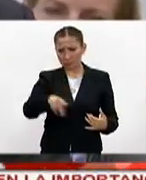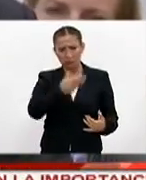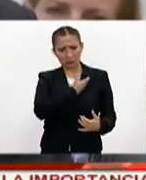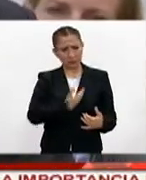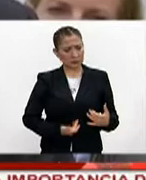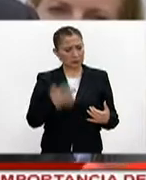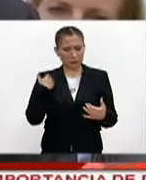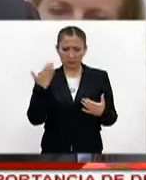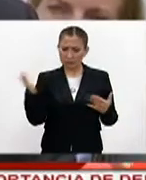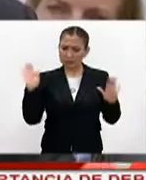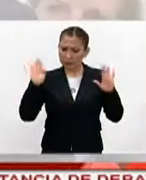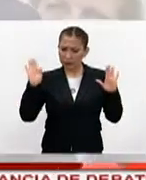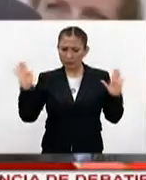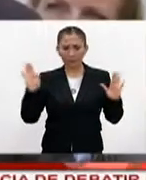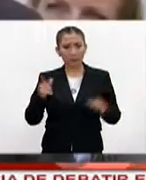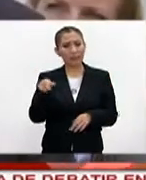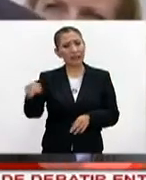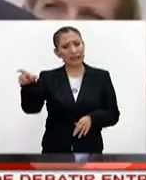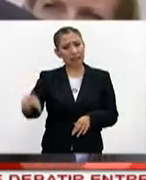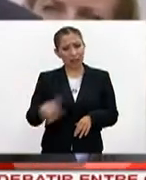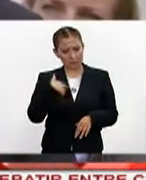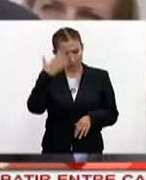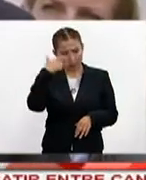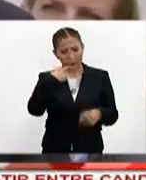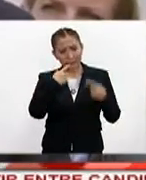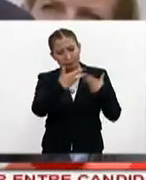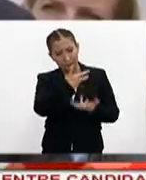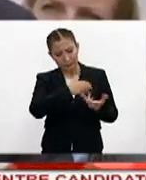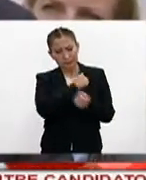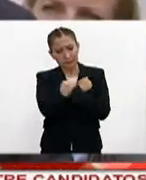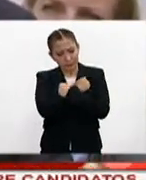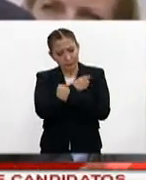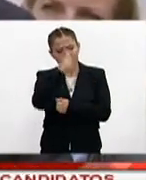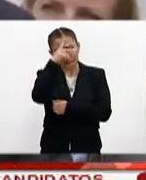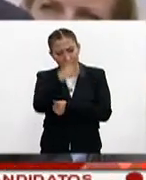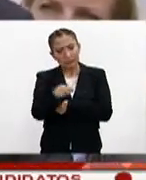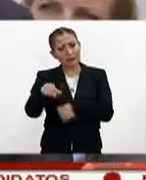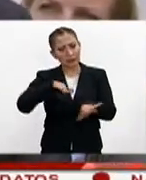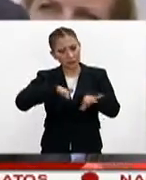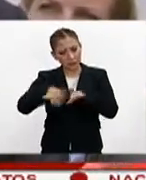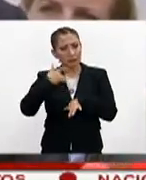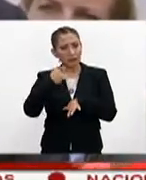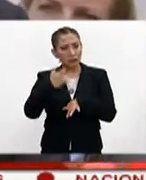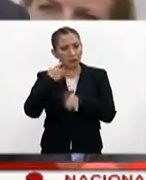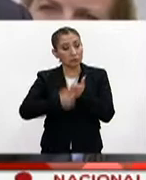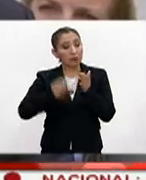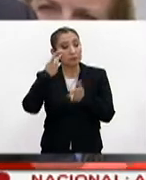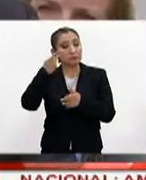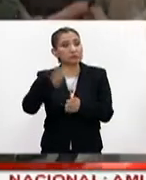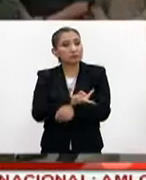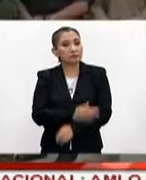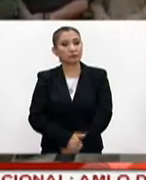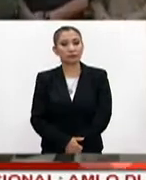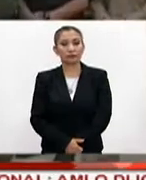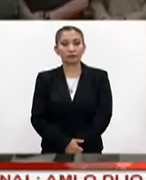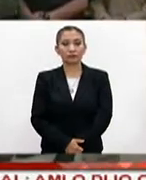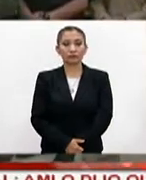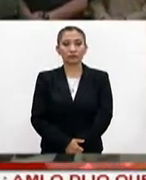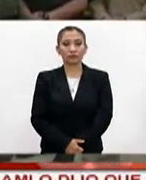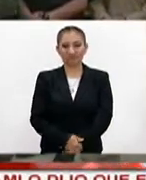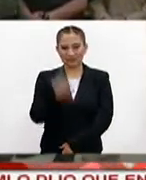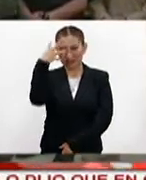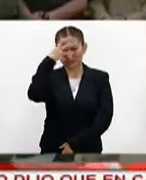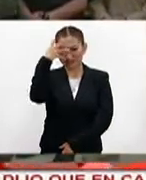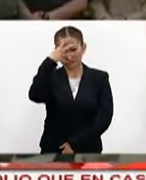un tipo maravilloso, Enrique. Es un gran negociador, ama a los mexicanos y está trabajando duro. Veremos qué pasa.